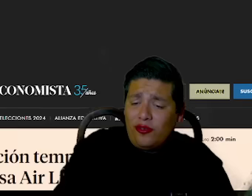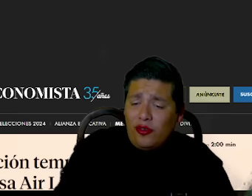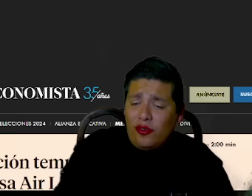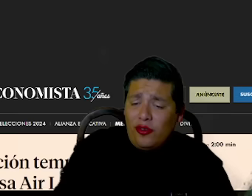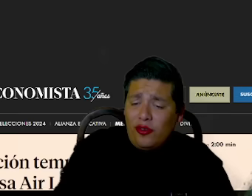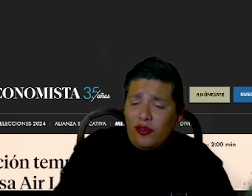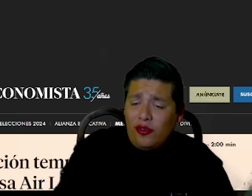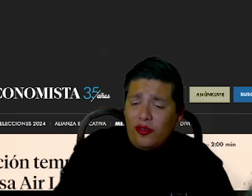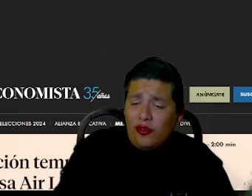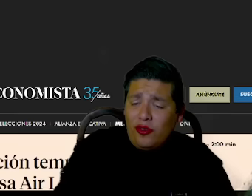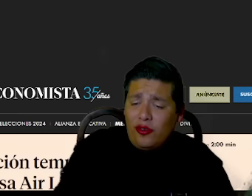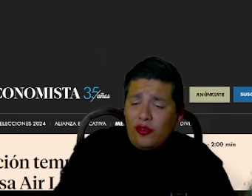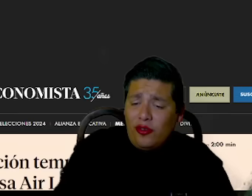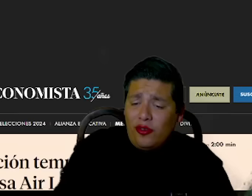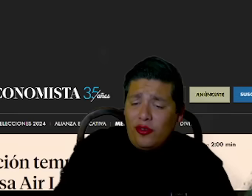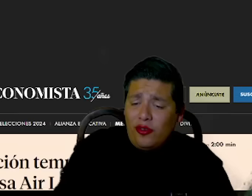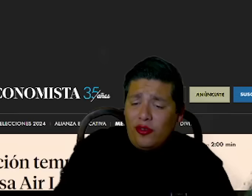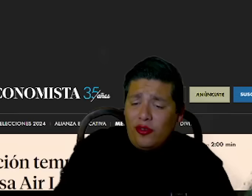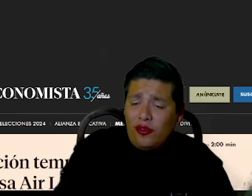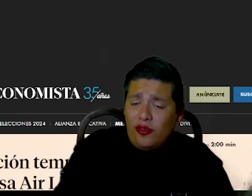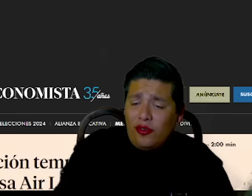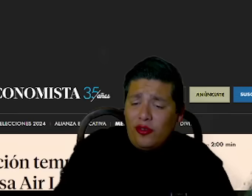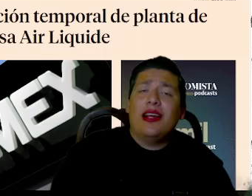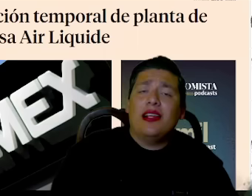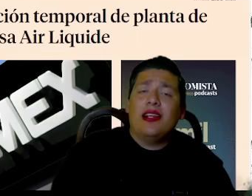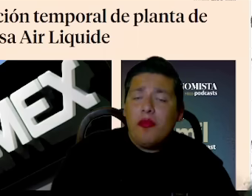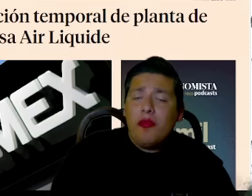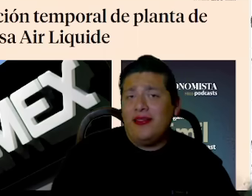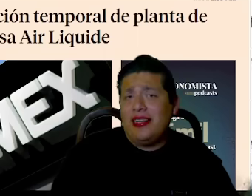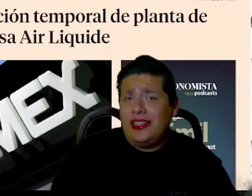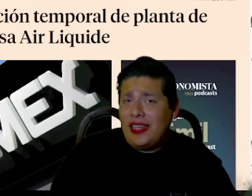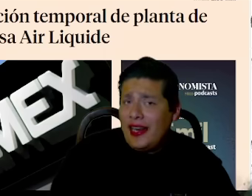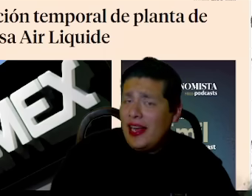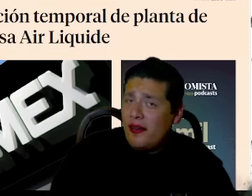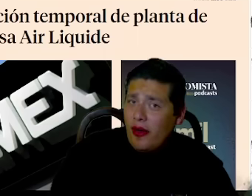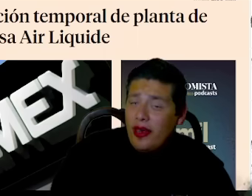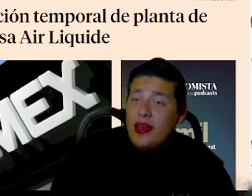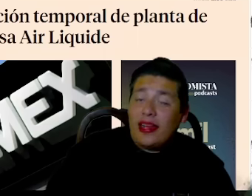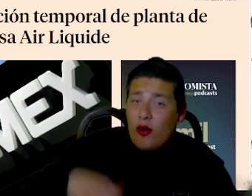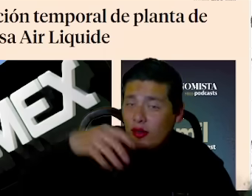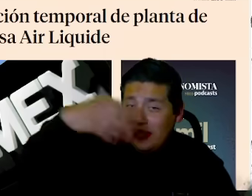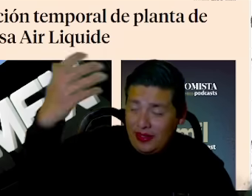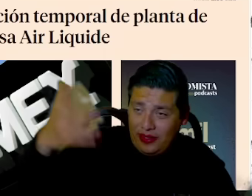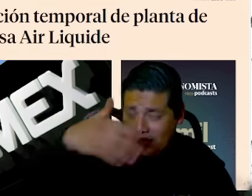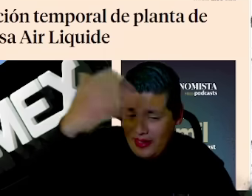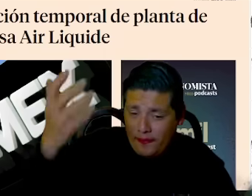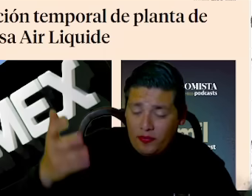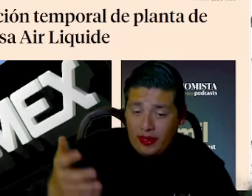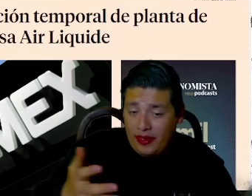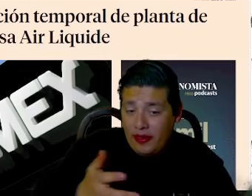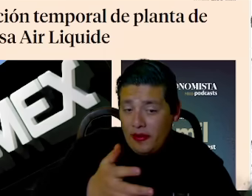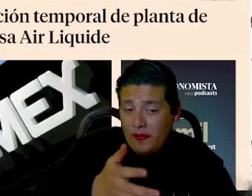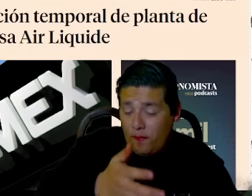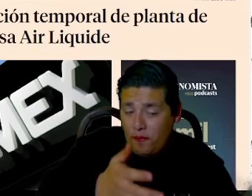ninguna expropiación en su gobierno, pero creo que esta era sumamente necesaria, al igual que otras